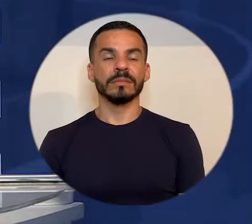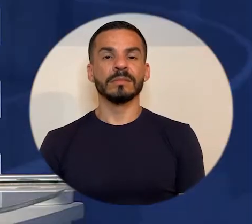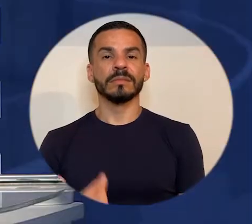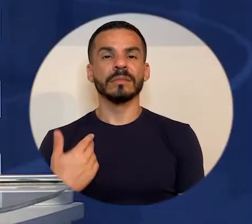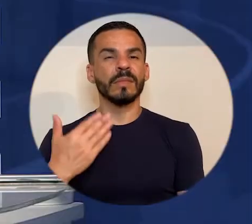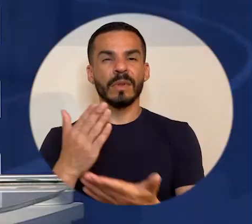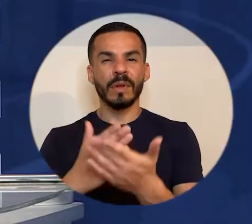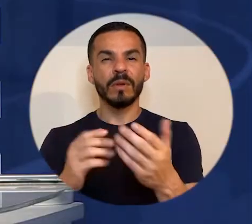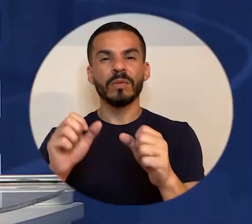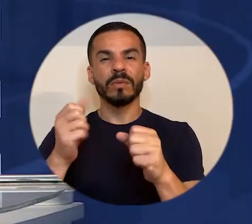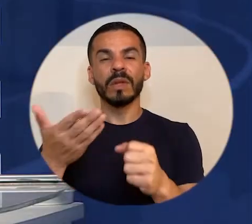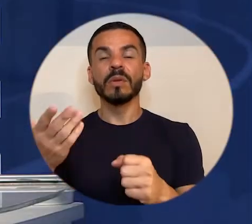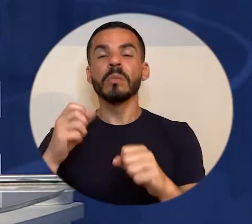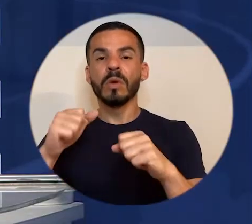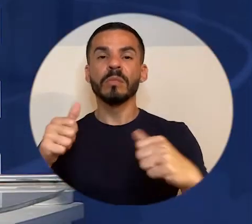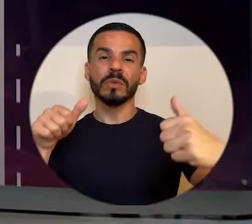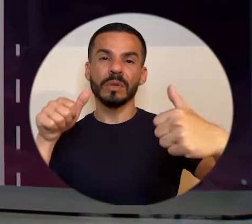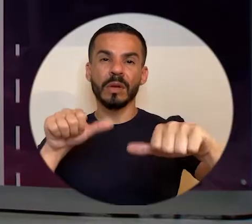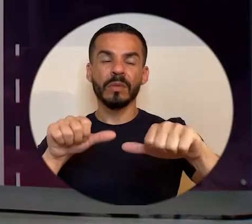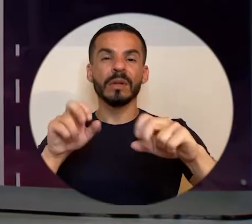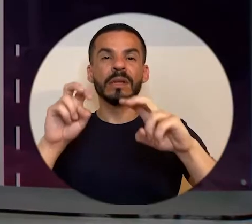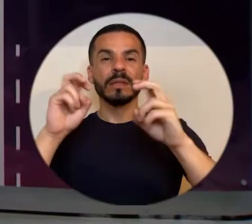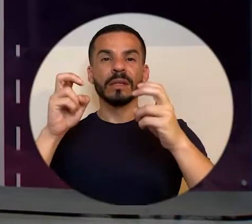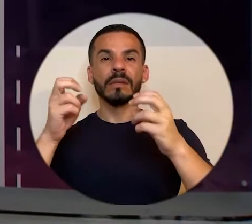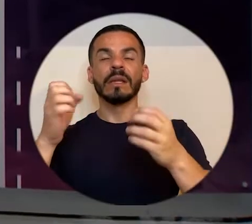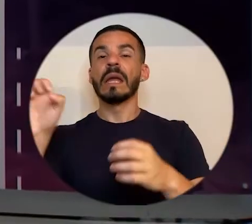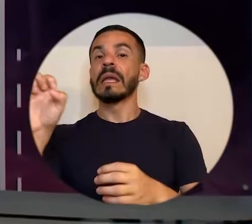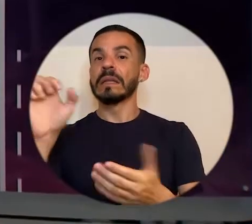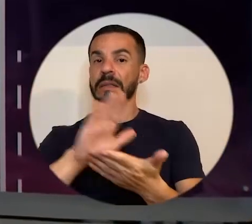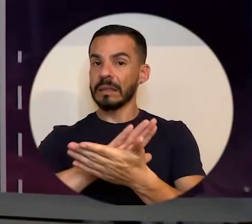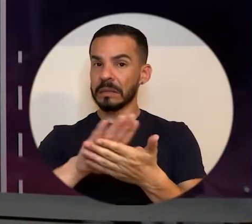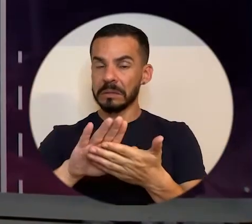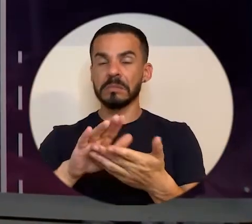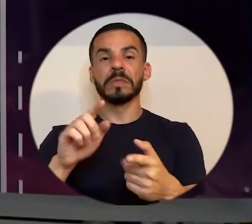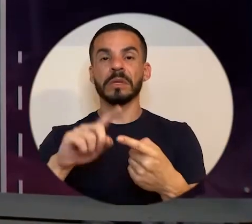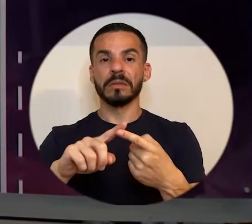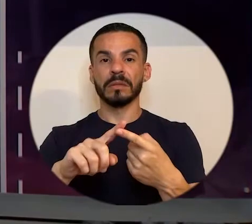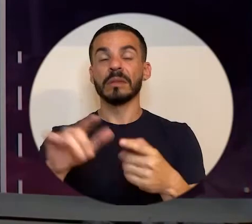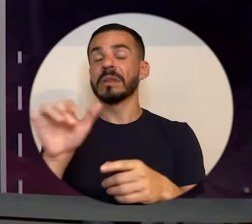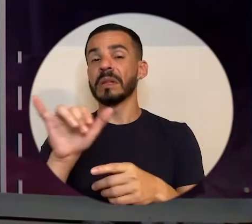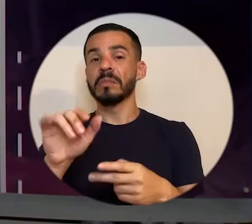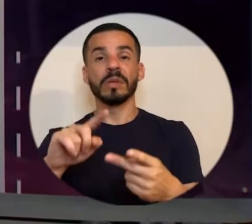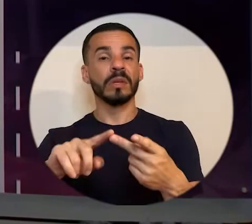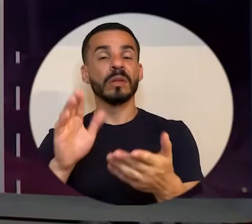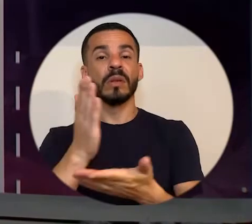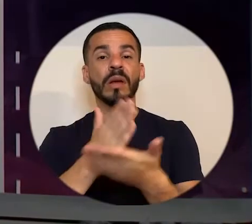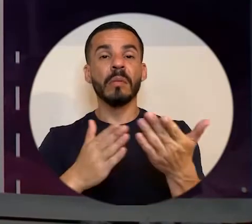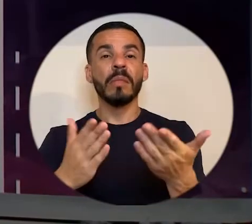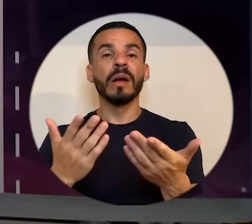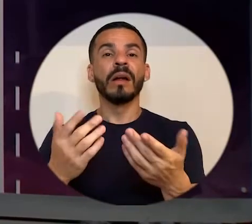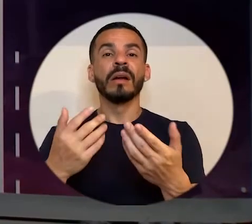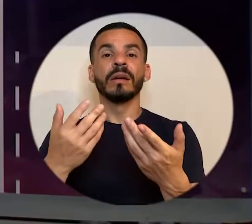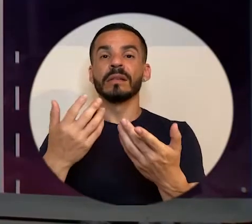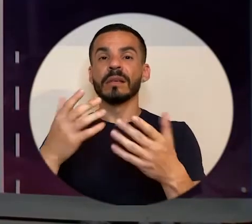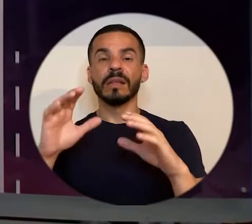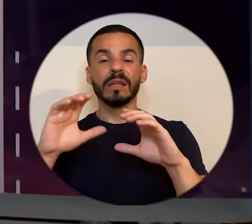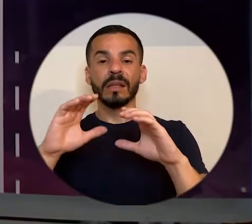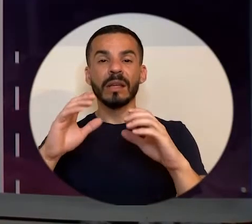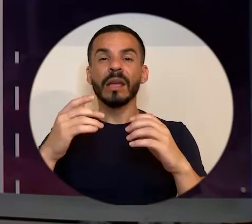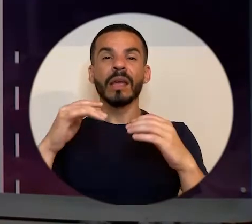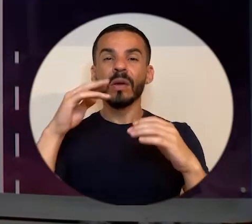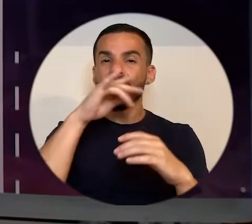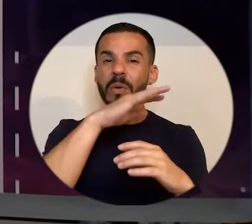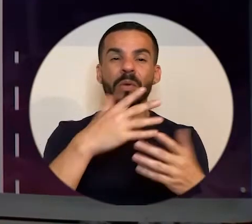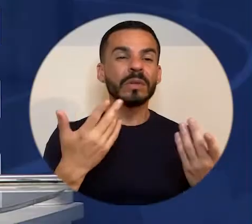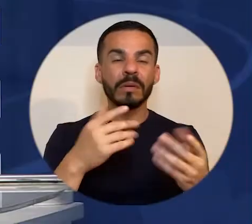Digo algunas cosas que podemos llegar a acuerdos en términos de energías limpias, pero también toda la parte de descontaminación, que es un